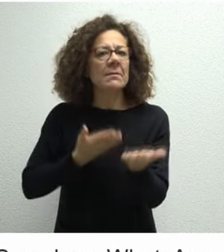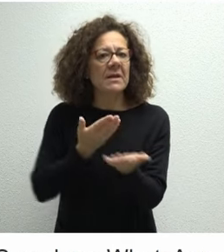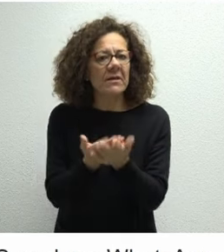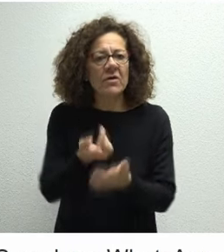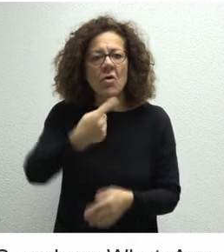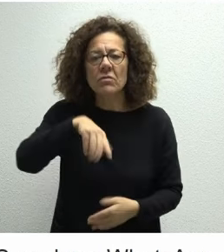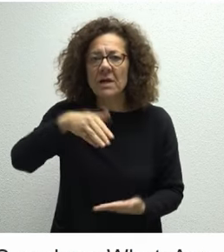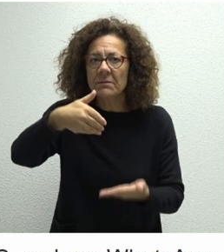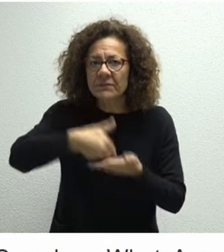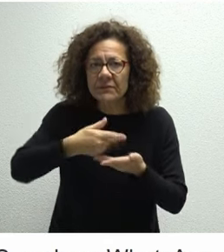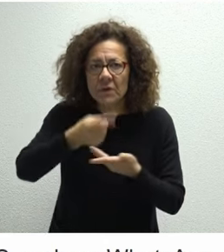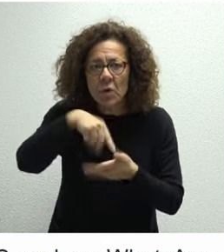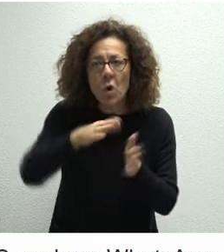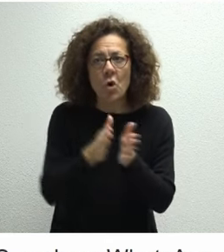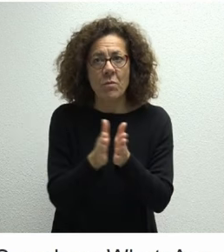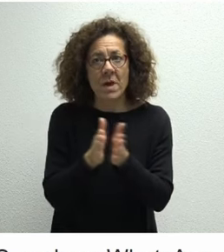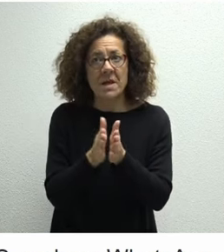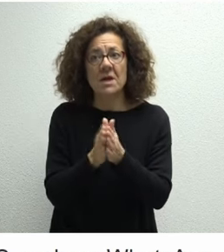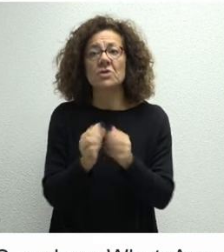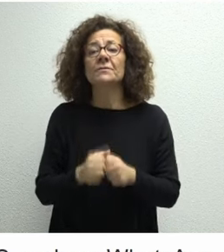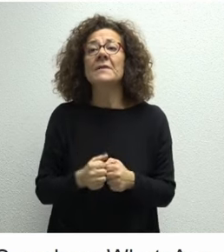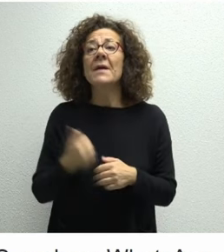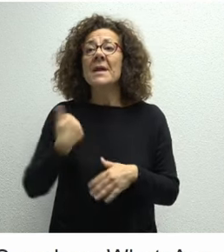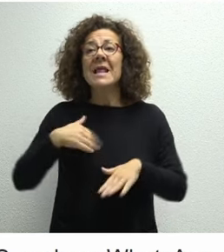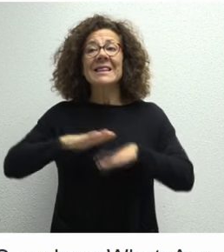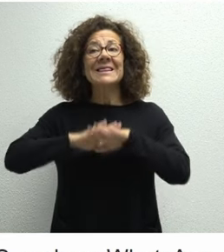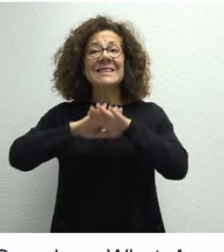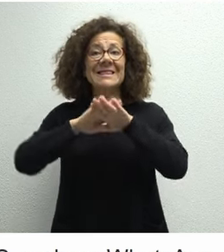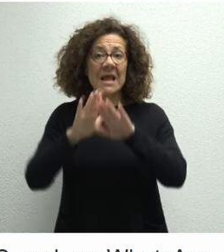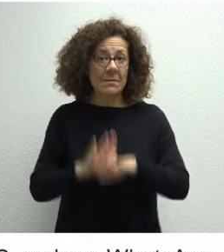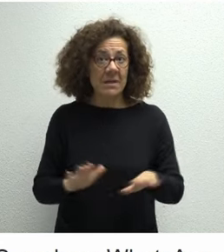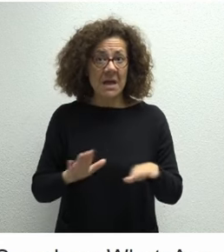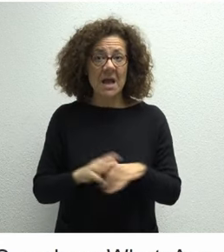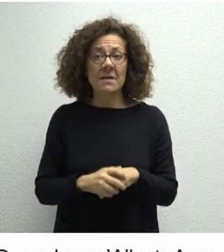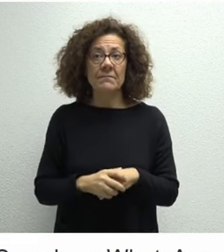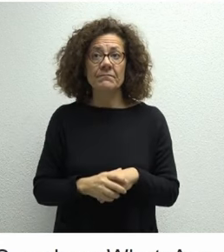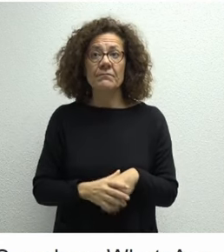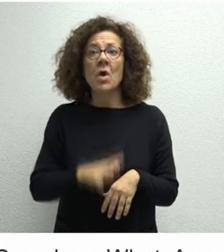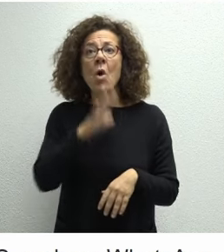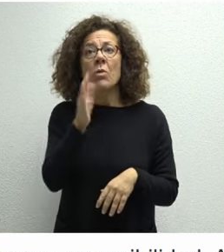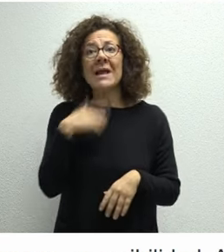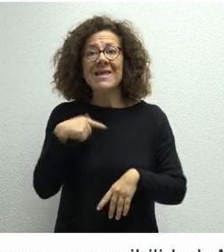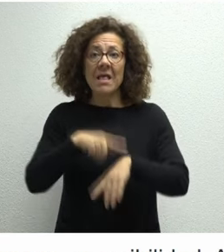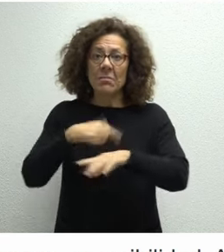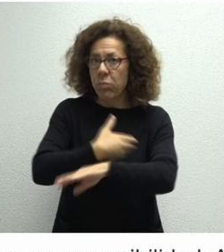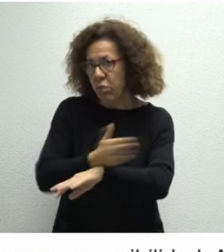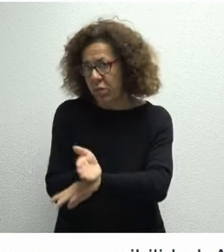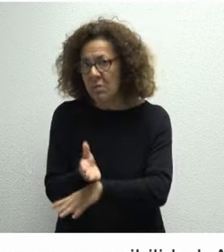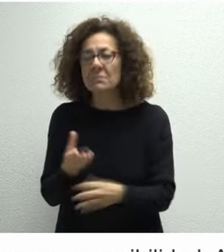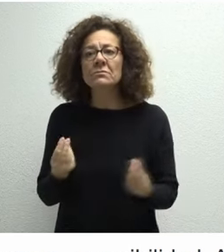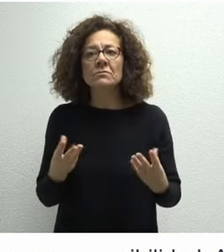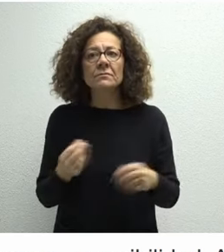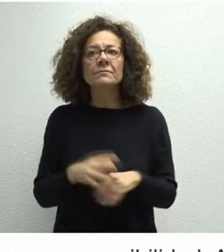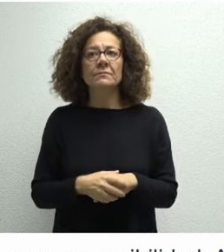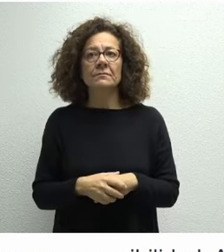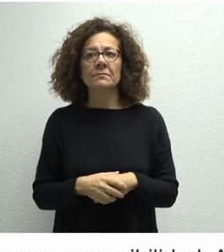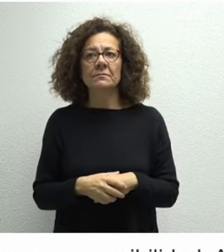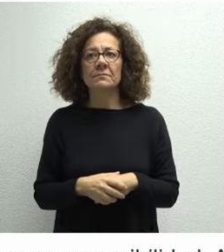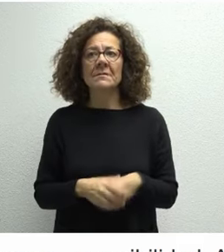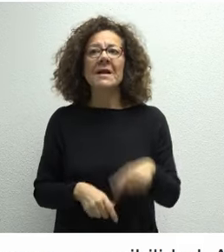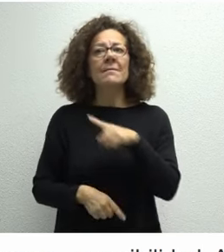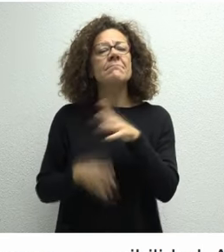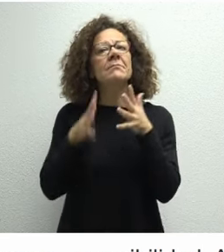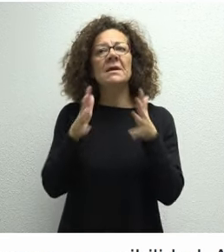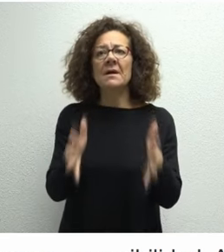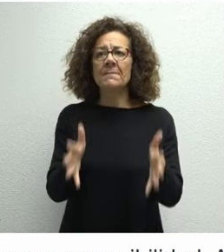hagan los compañeros y para terminar porque ya me pasa muchísimo no Eh Esto me